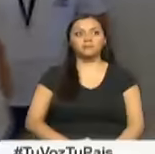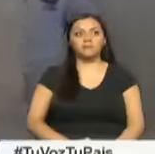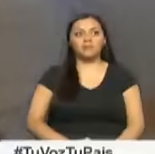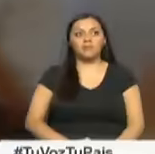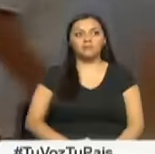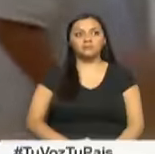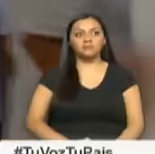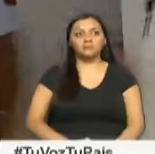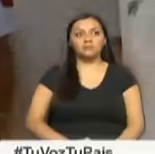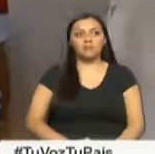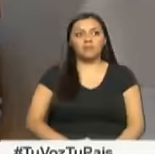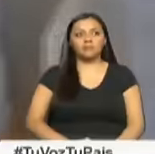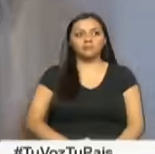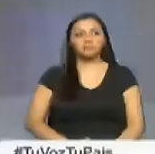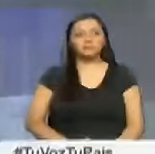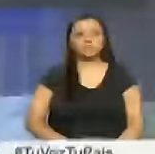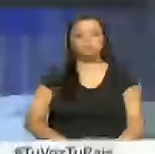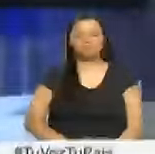Ciudadano.